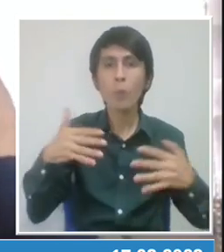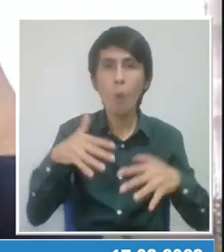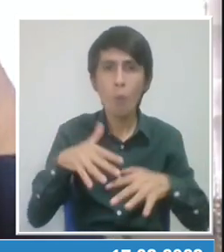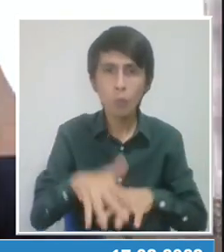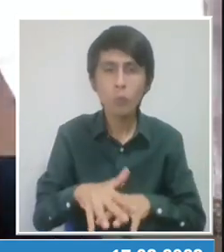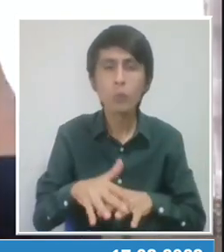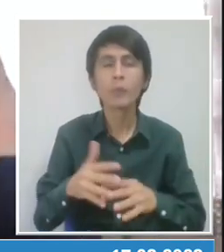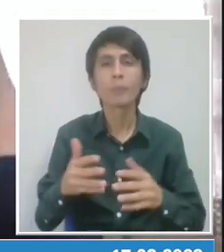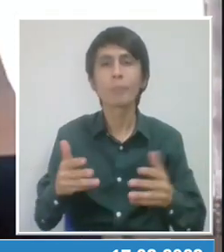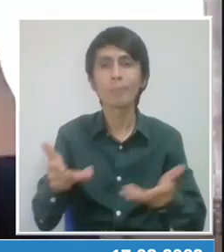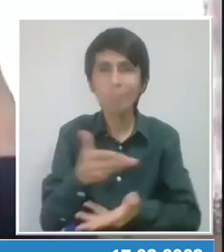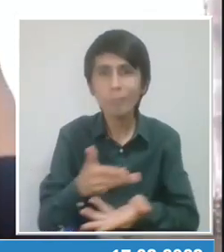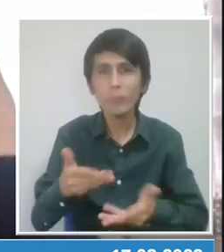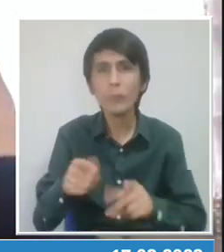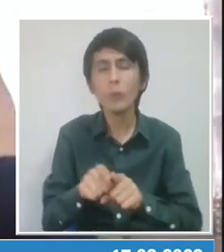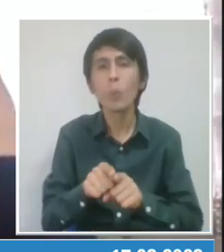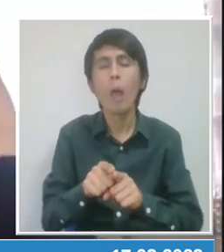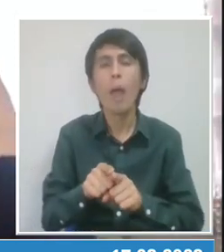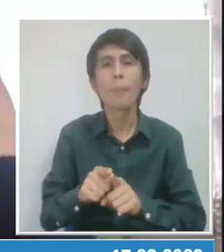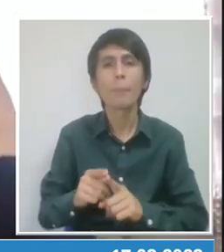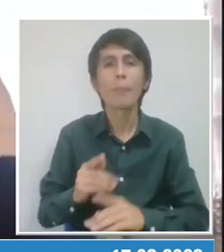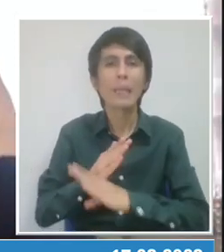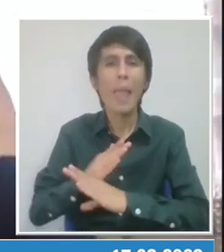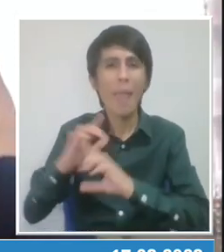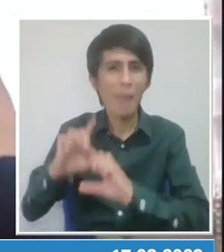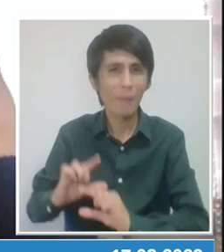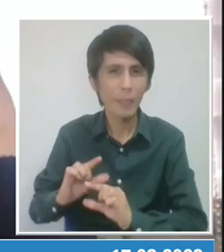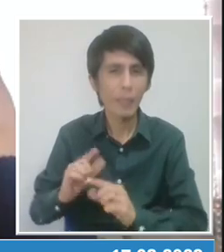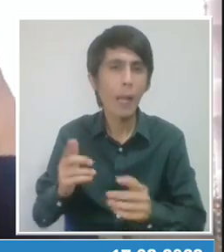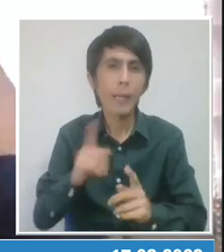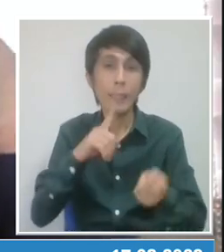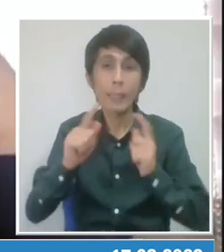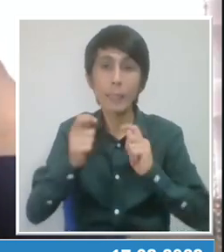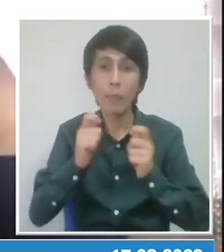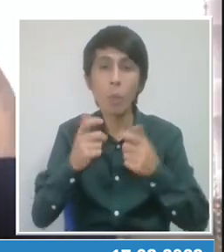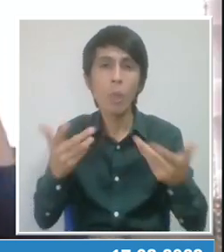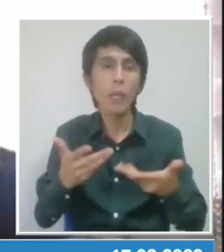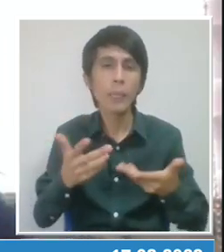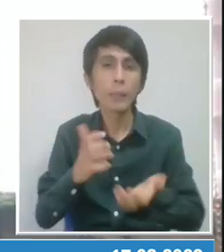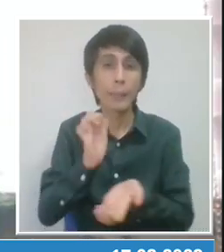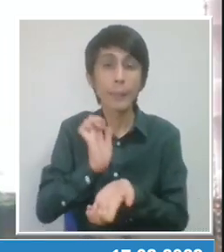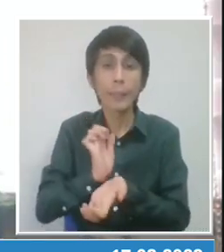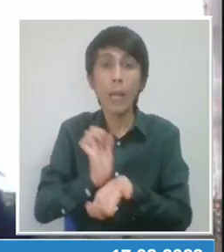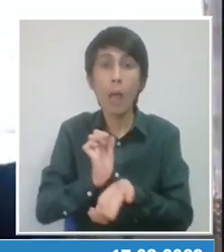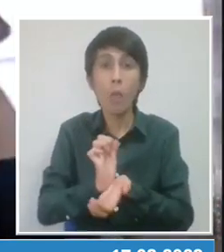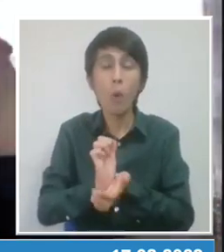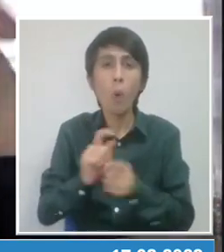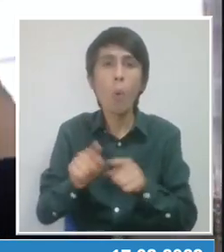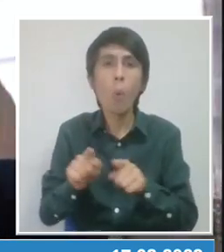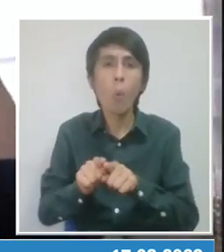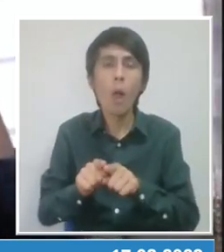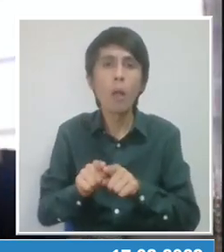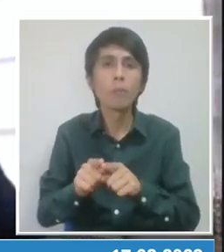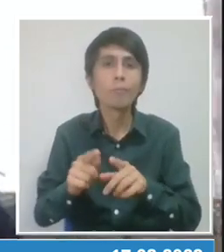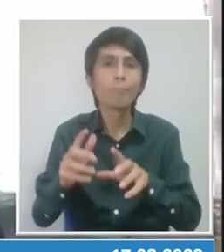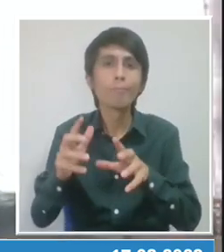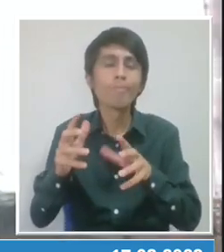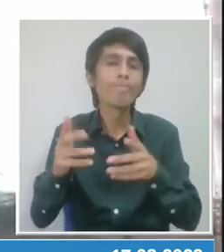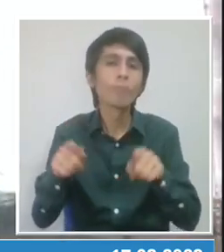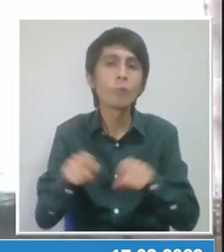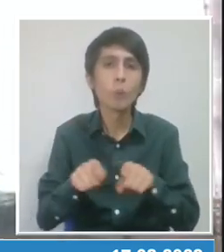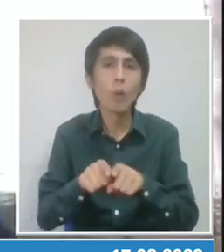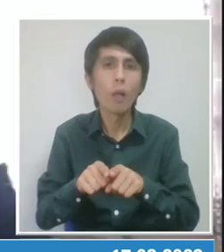y evitar el riesgo de que el Estado sea, como se dice, capturado, vaciado, entonces,